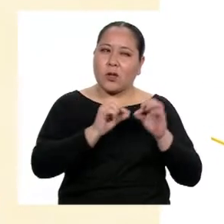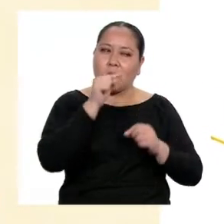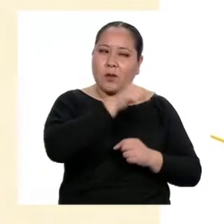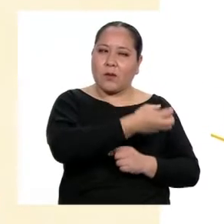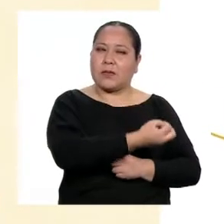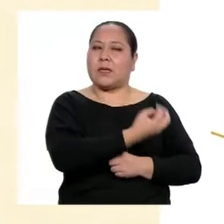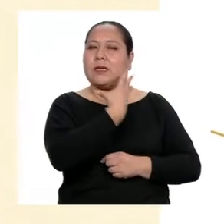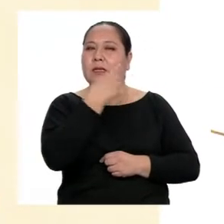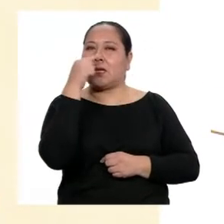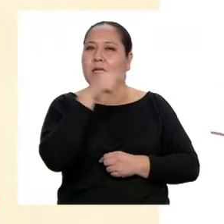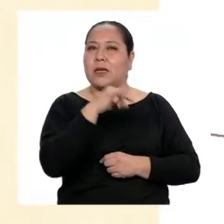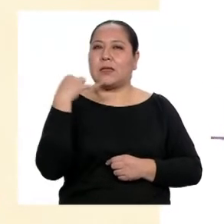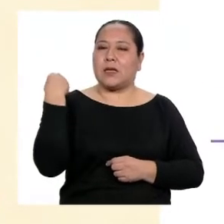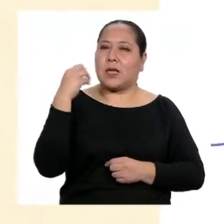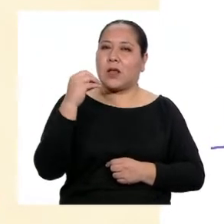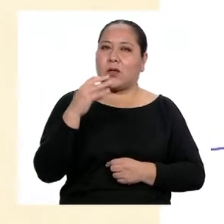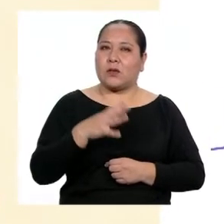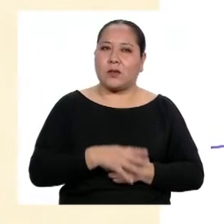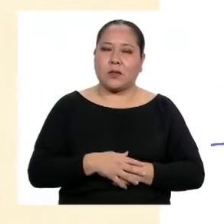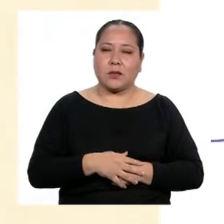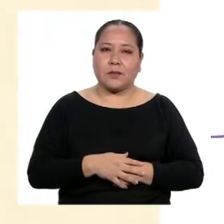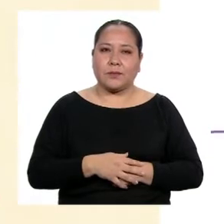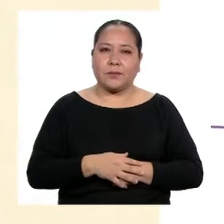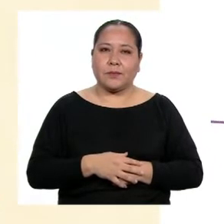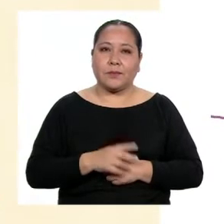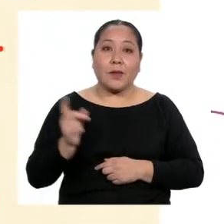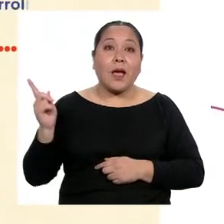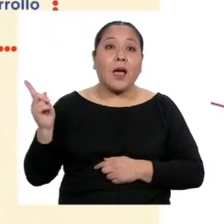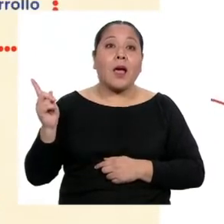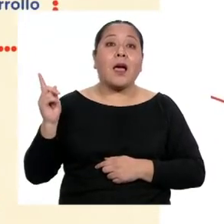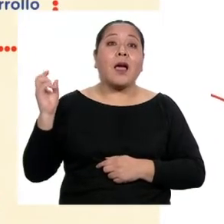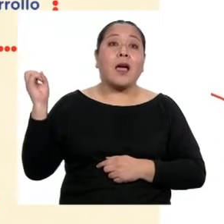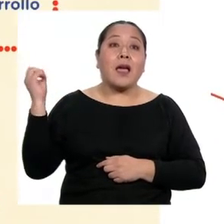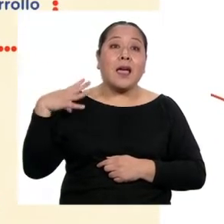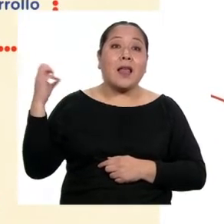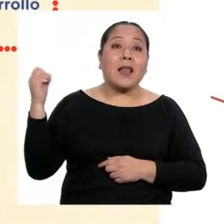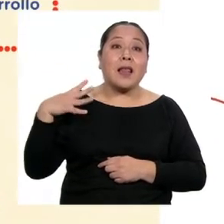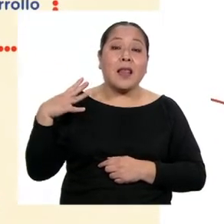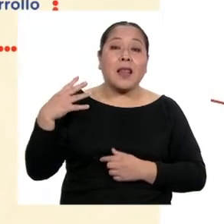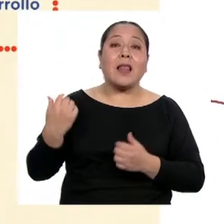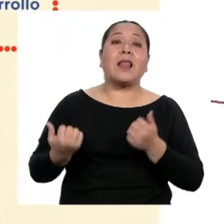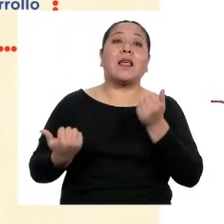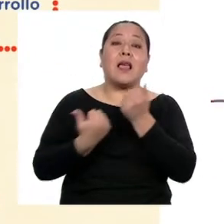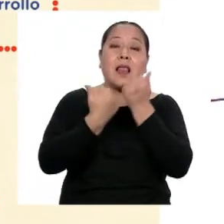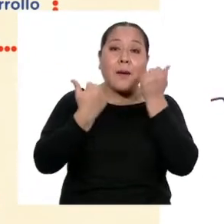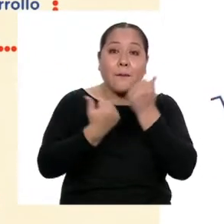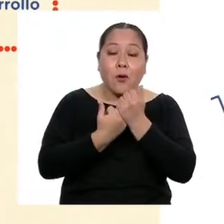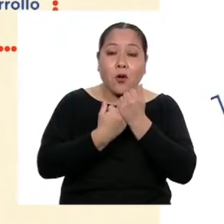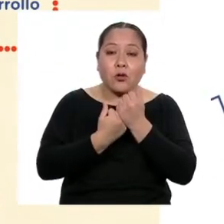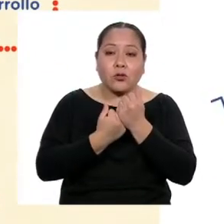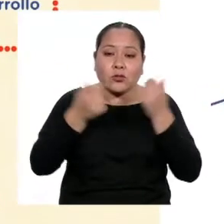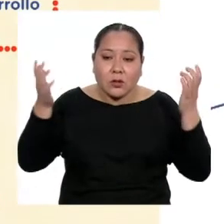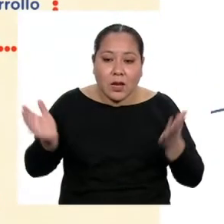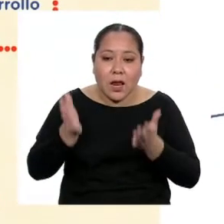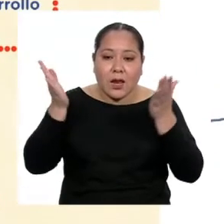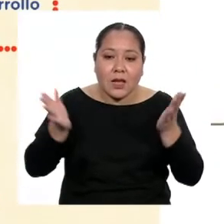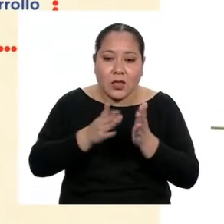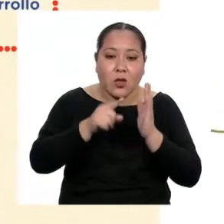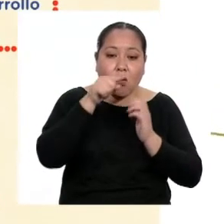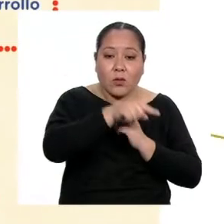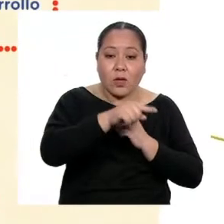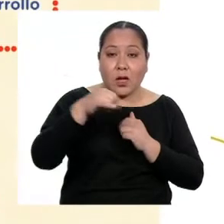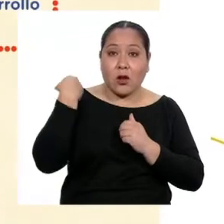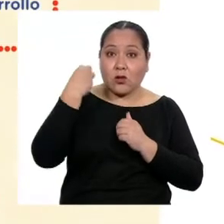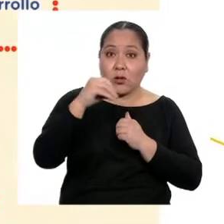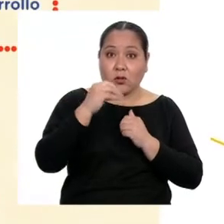diciendo sobre la adolescencia? El apoyo y aliento de los adultos es muy importante para el desarrollo pleno